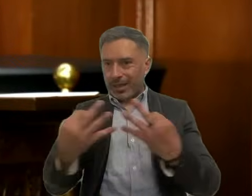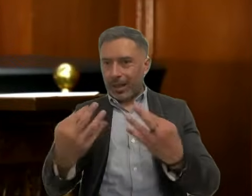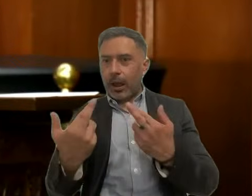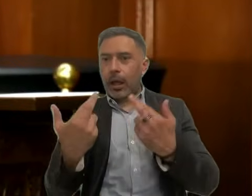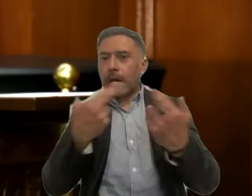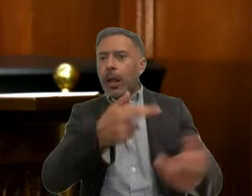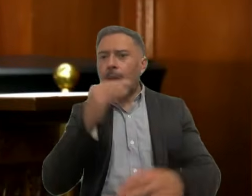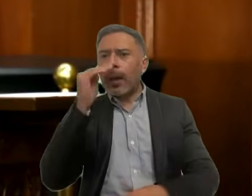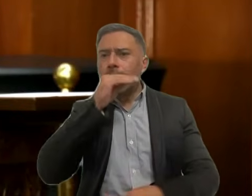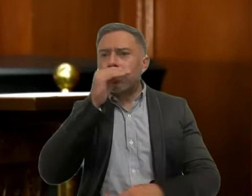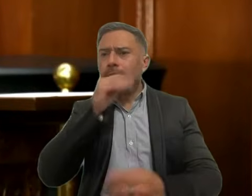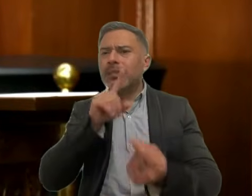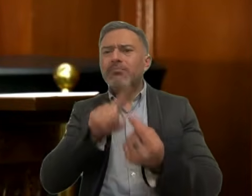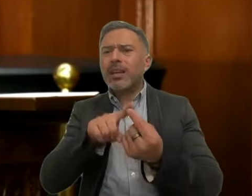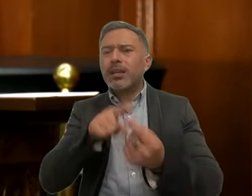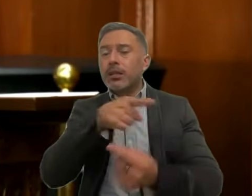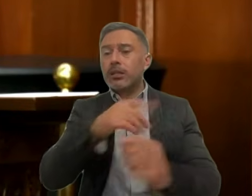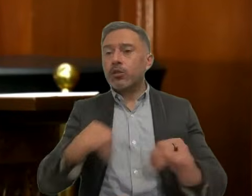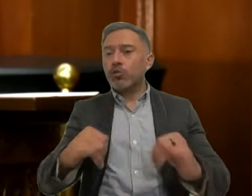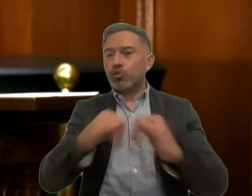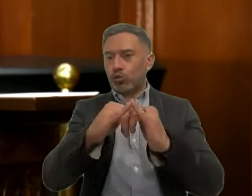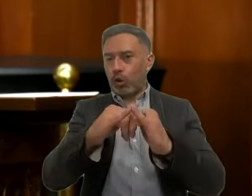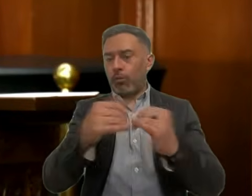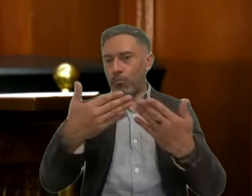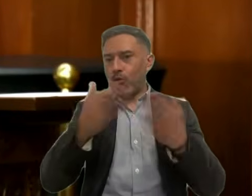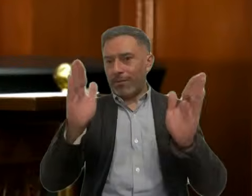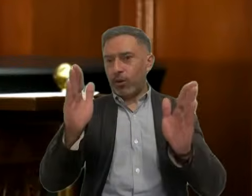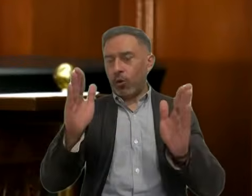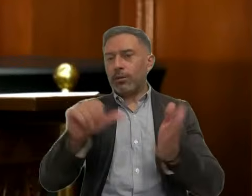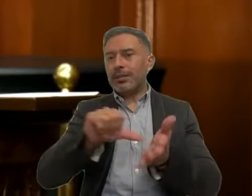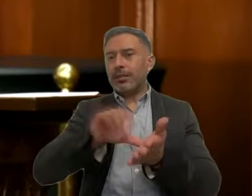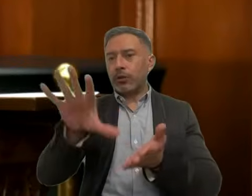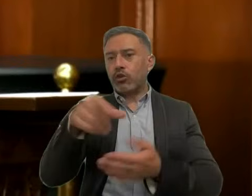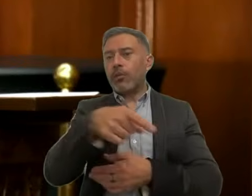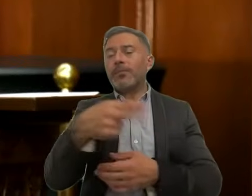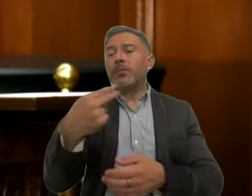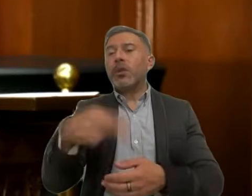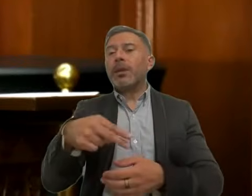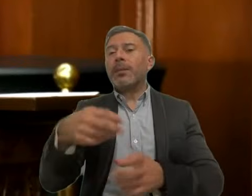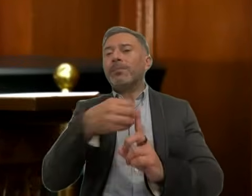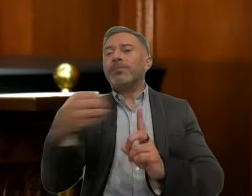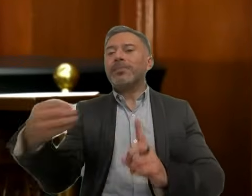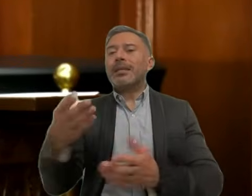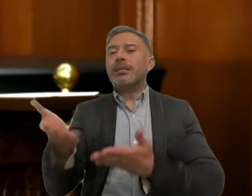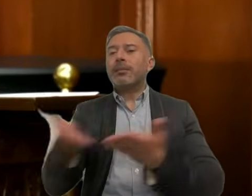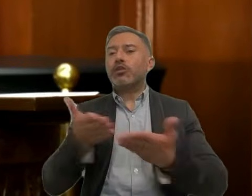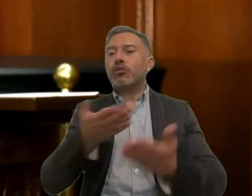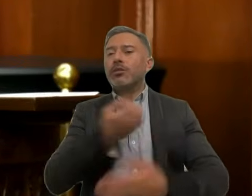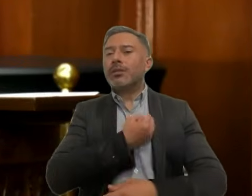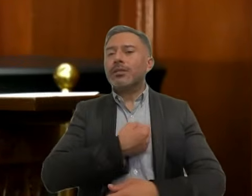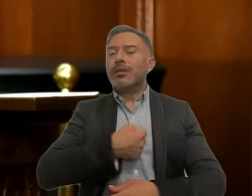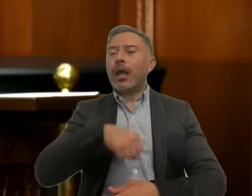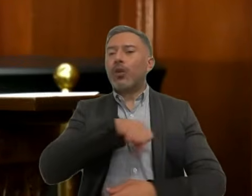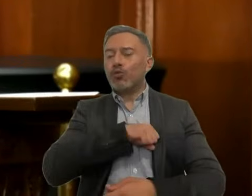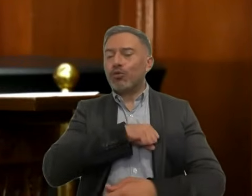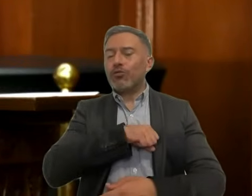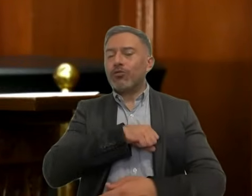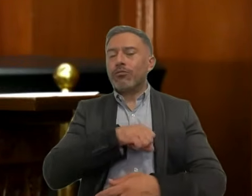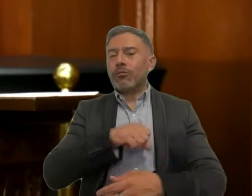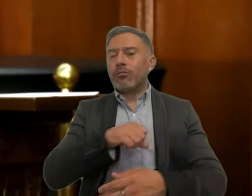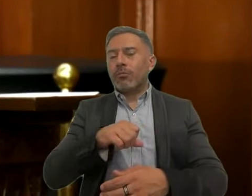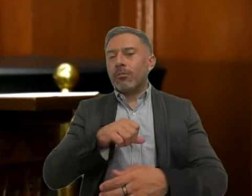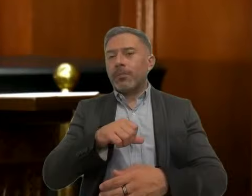a favor del organismo público descentralizado denominado Servicios de Salud del Instituto Mexicano del Seguro Social para